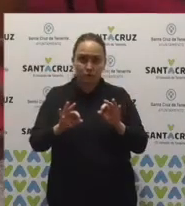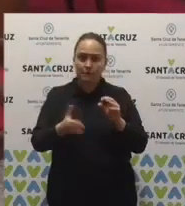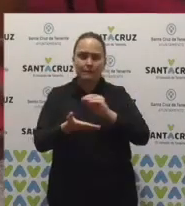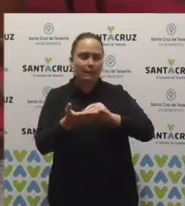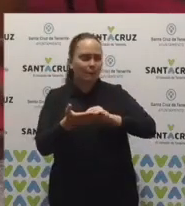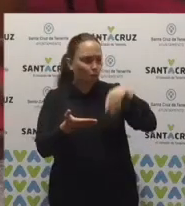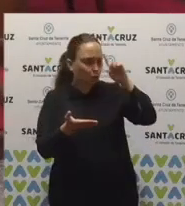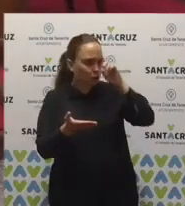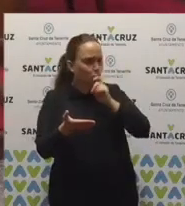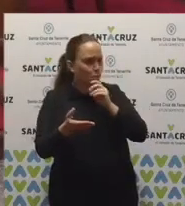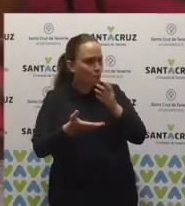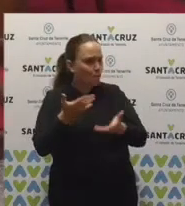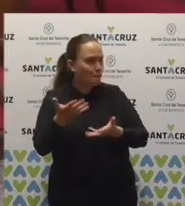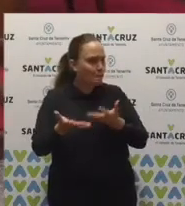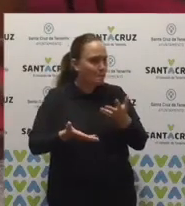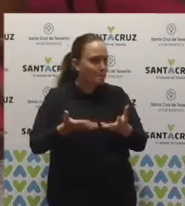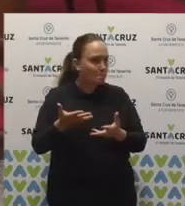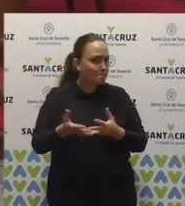cómo